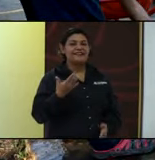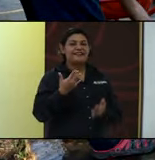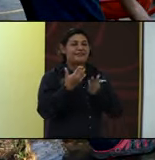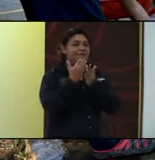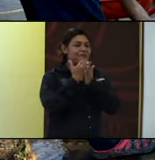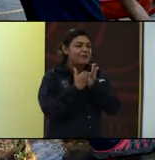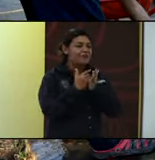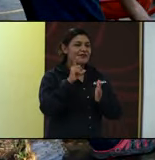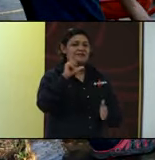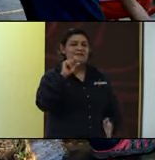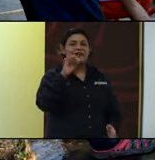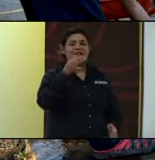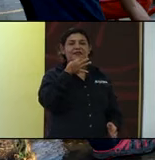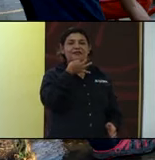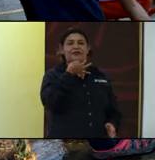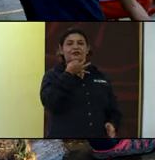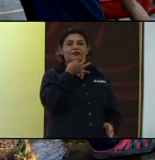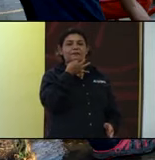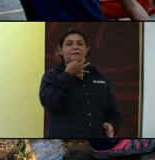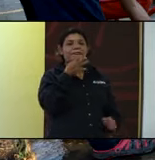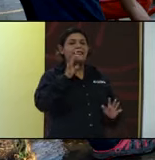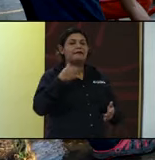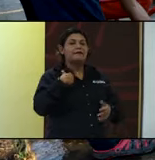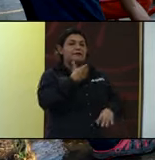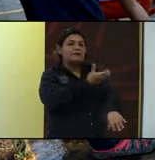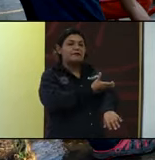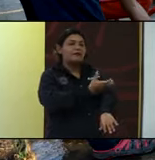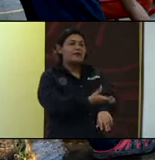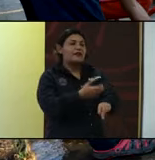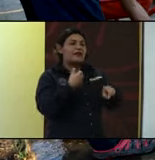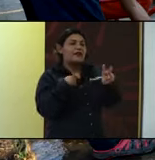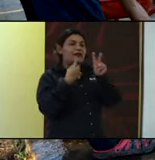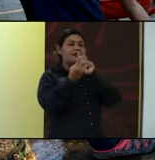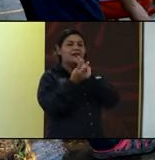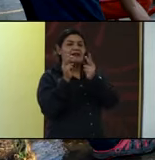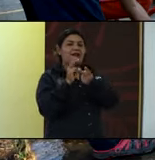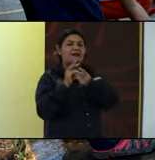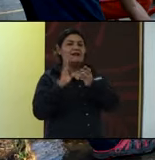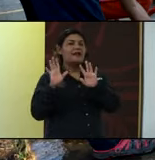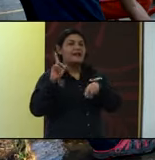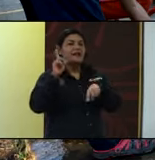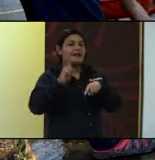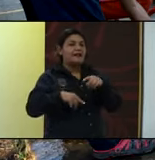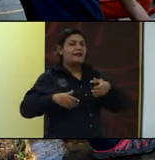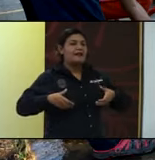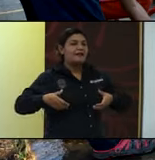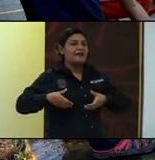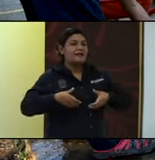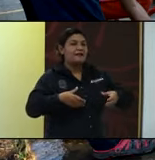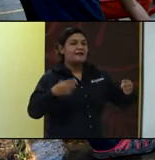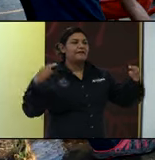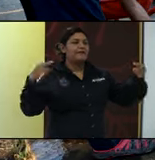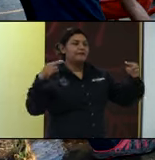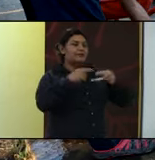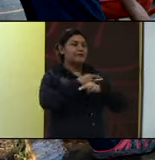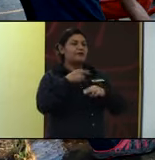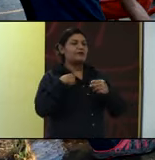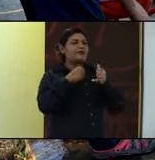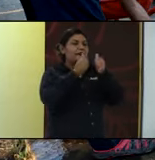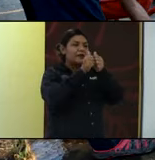de 20 minutos me estaban acompañando los vecinos a desalojar la carretera federal. Me quedé